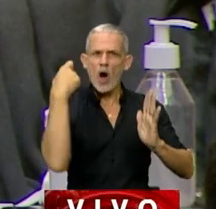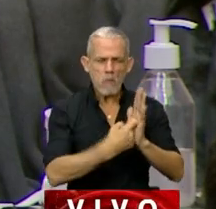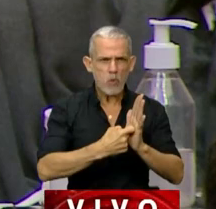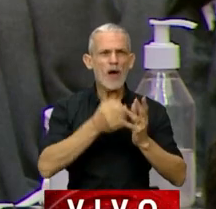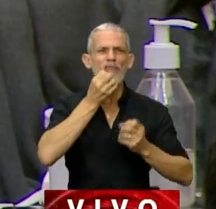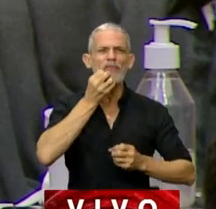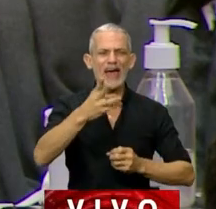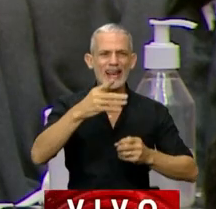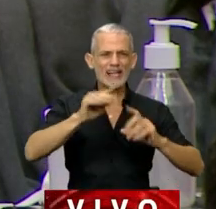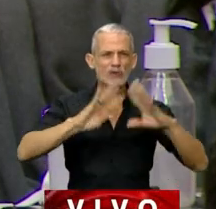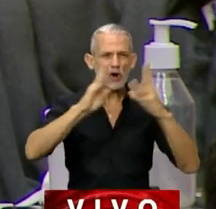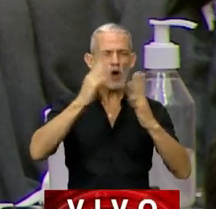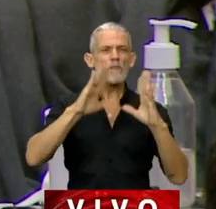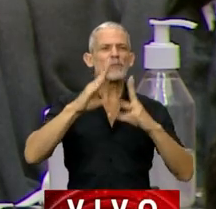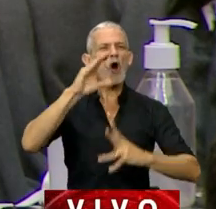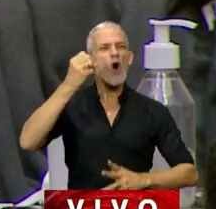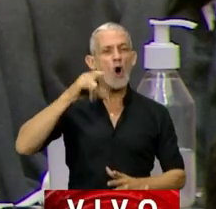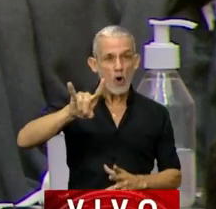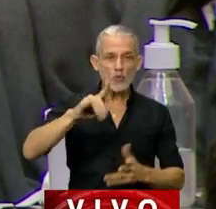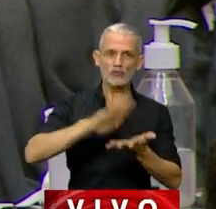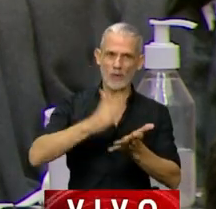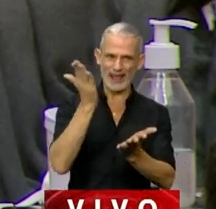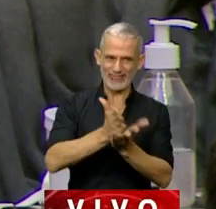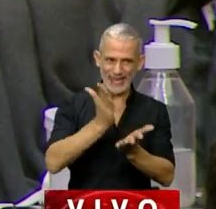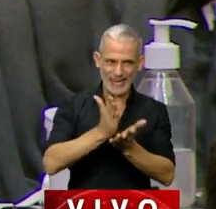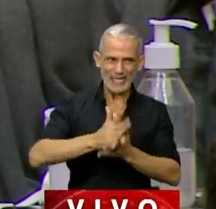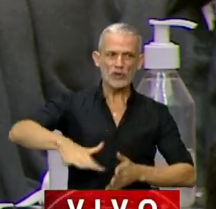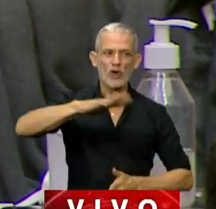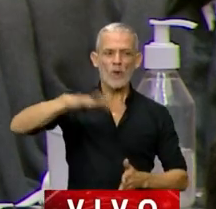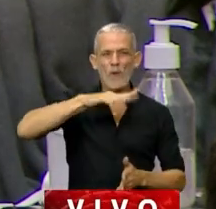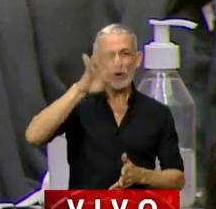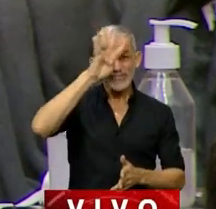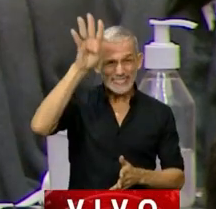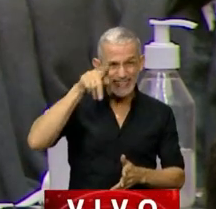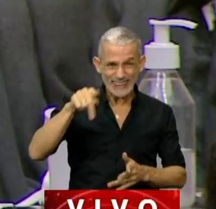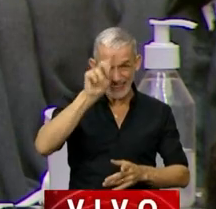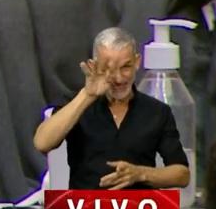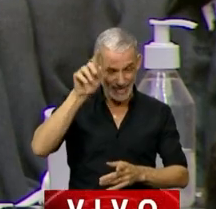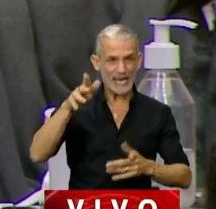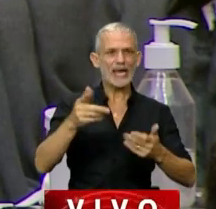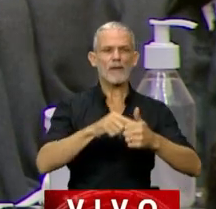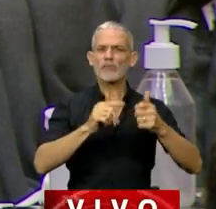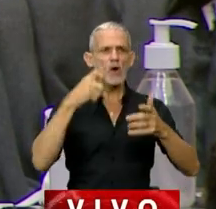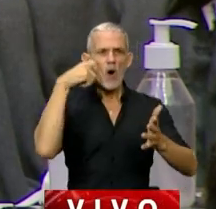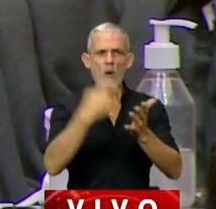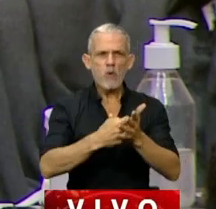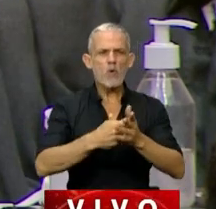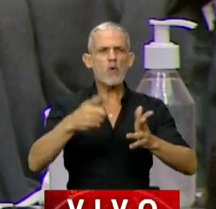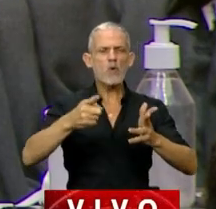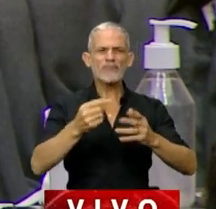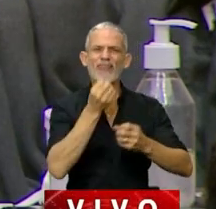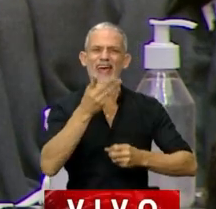la Declaración de las Naciones Unidas sobre el Derecho de los Pueblos Indígenas, violan la Declaración